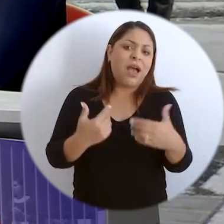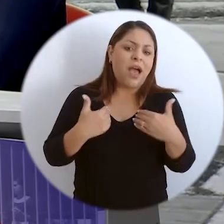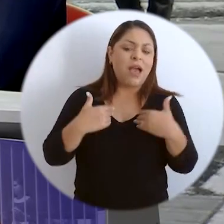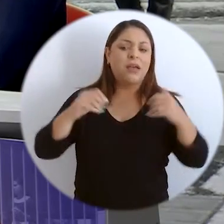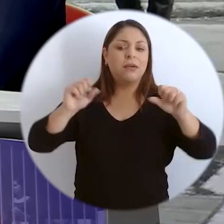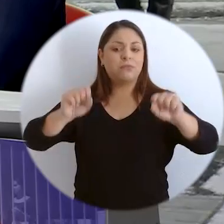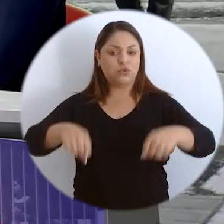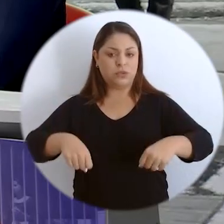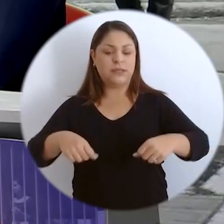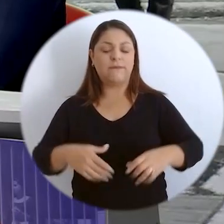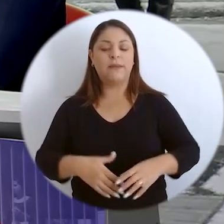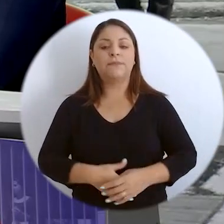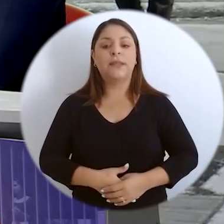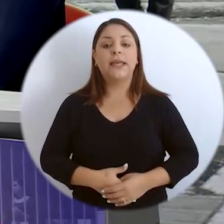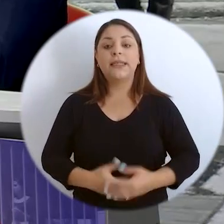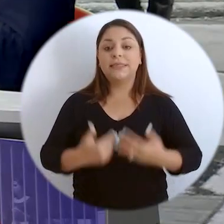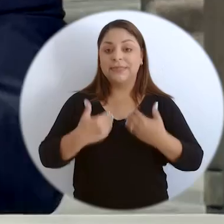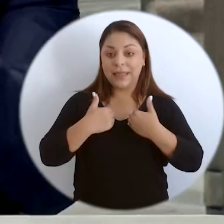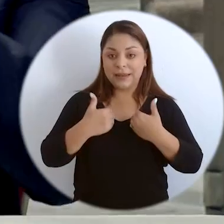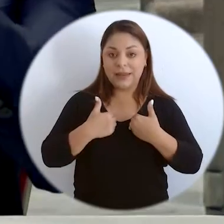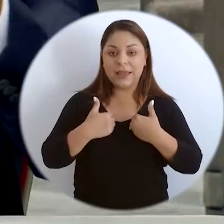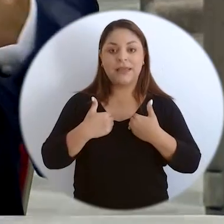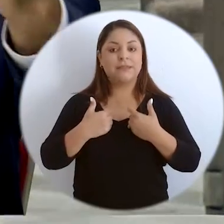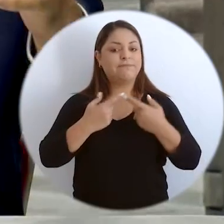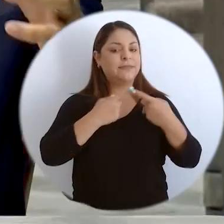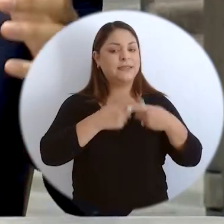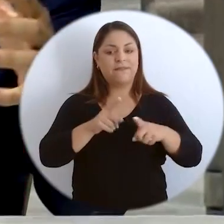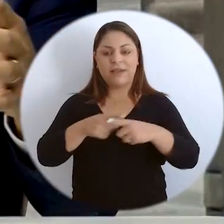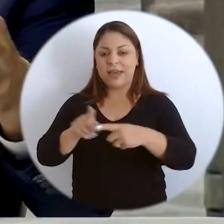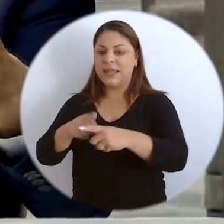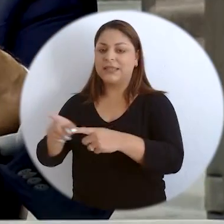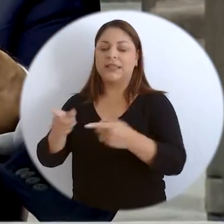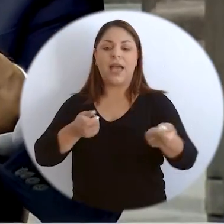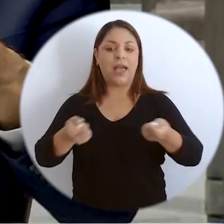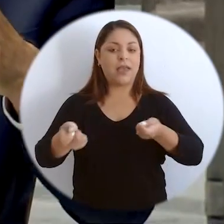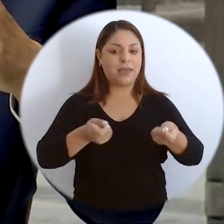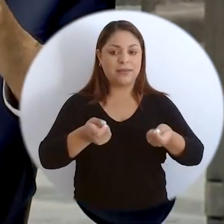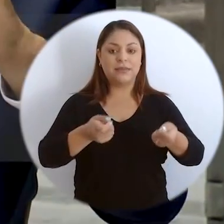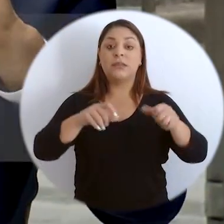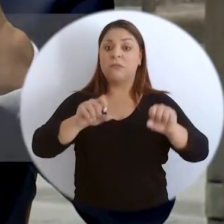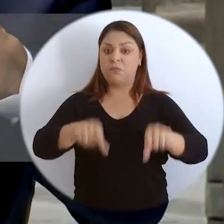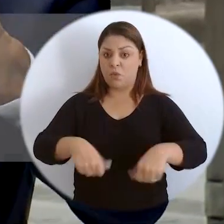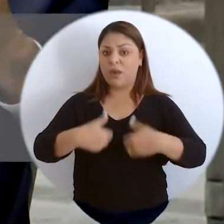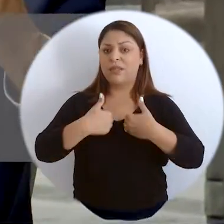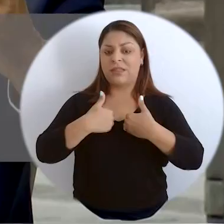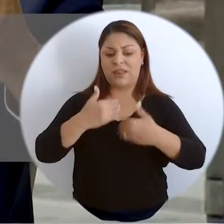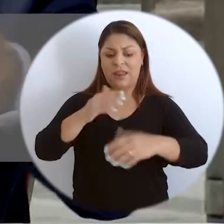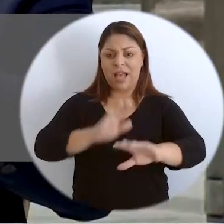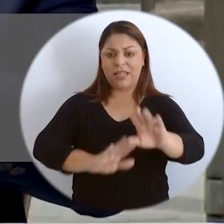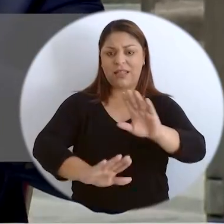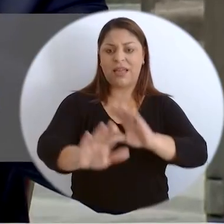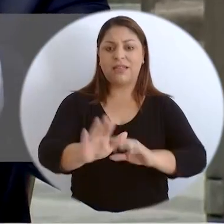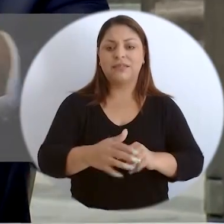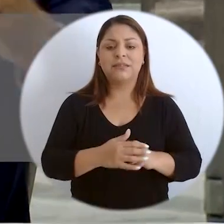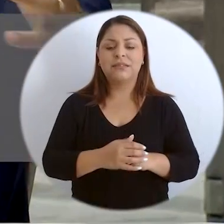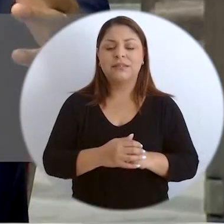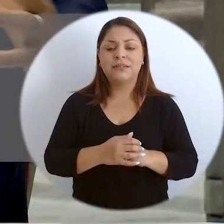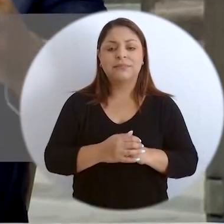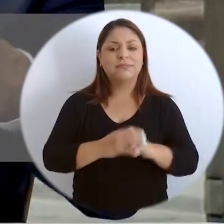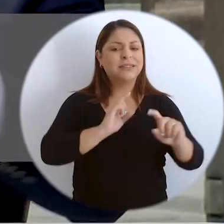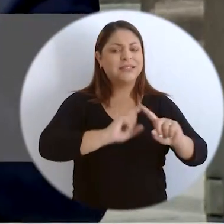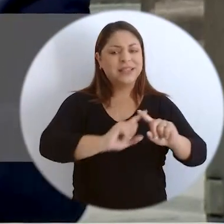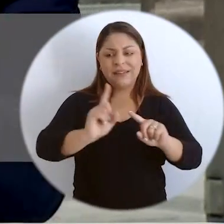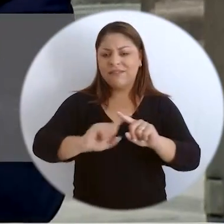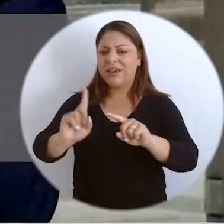viable en la medida que se tenga y se comparta consensuadamente un proyecto, un plan